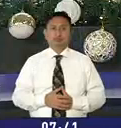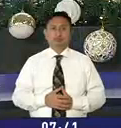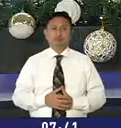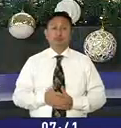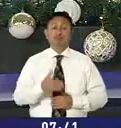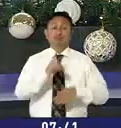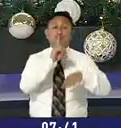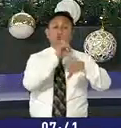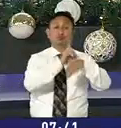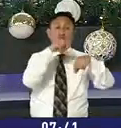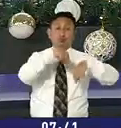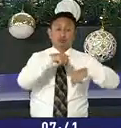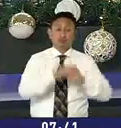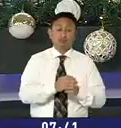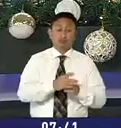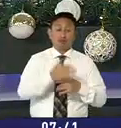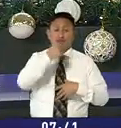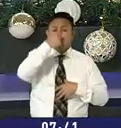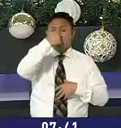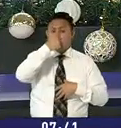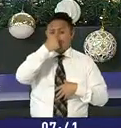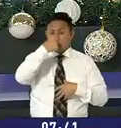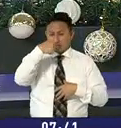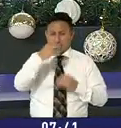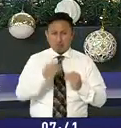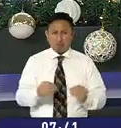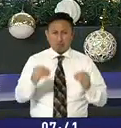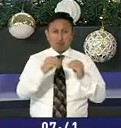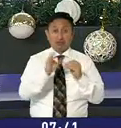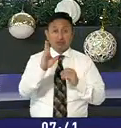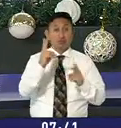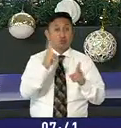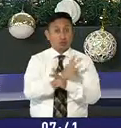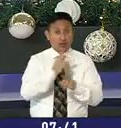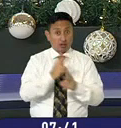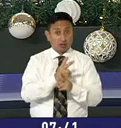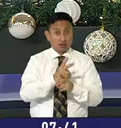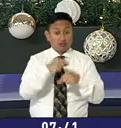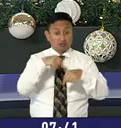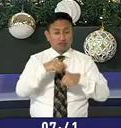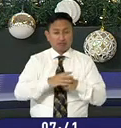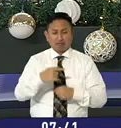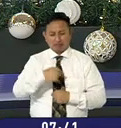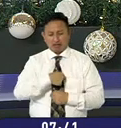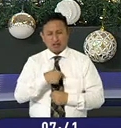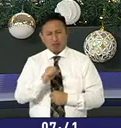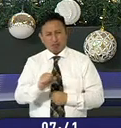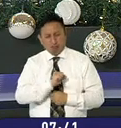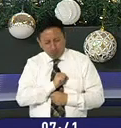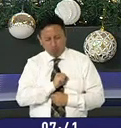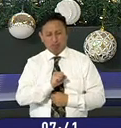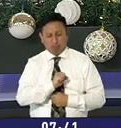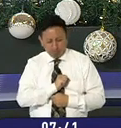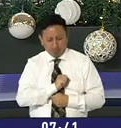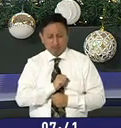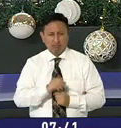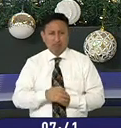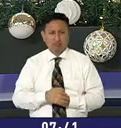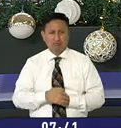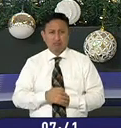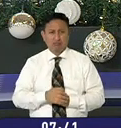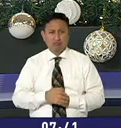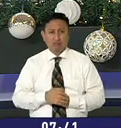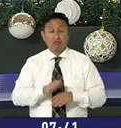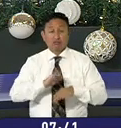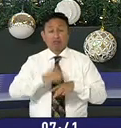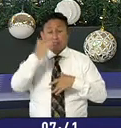Especialistas dicen que hay un incremento de gripes estacionales y alertan de las neumonías, y ya que por, ya sea